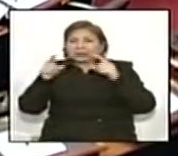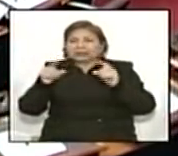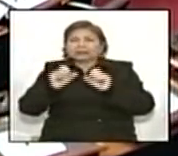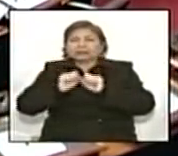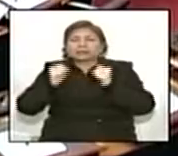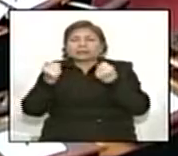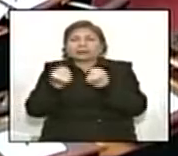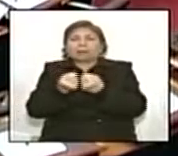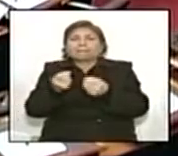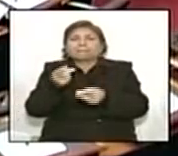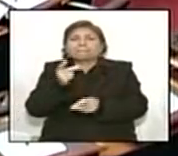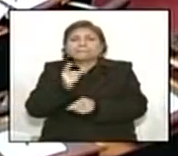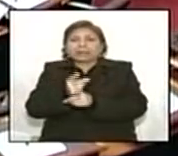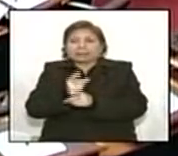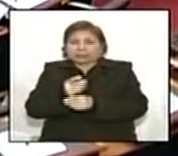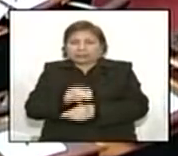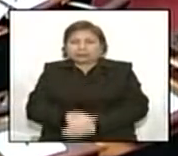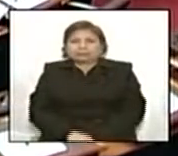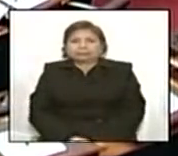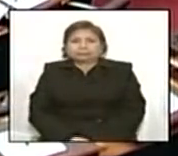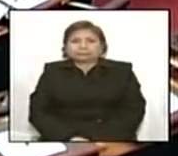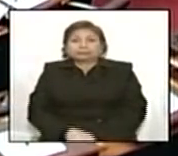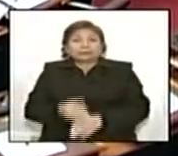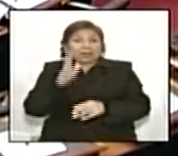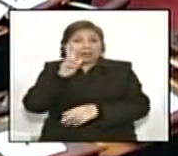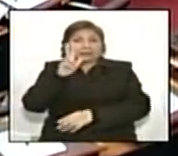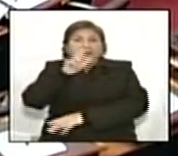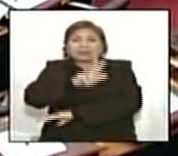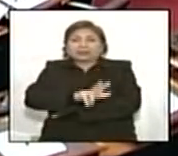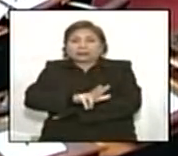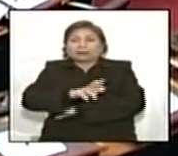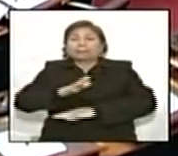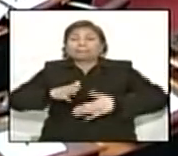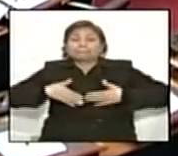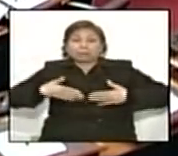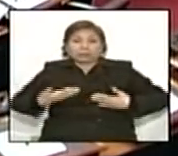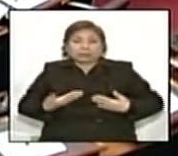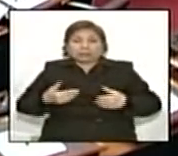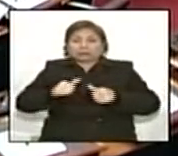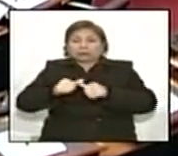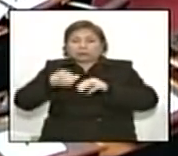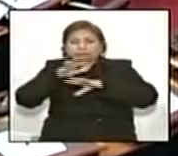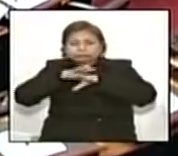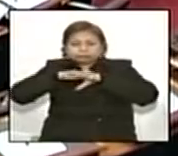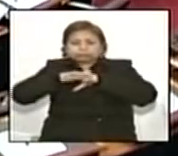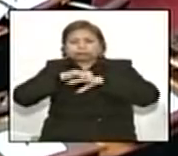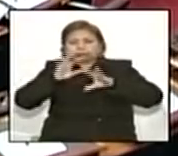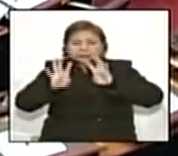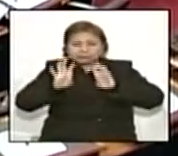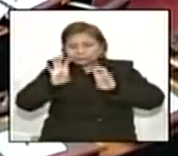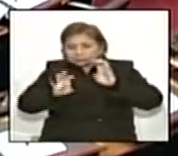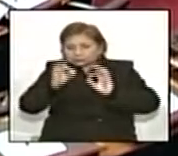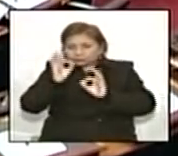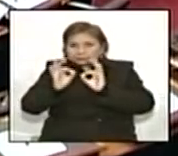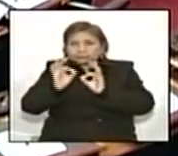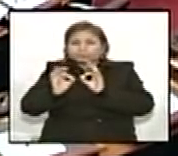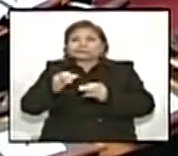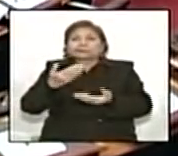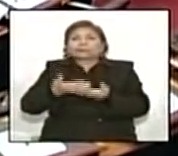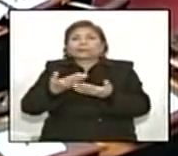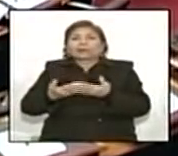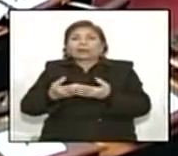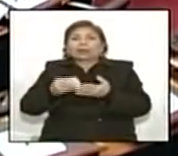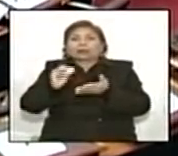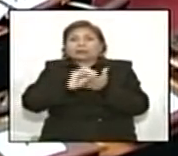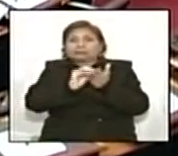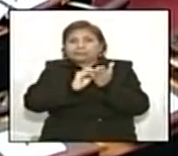congresista que no tenía las mejores credenciales, como era el finado congresista Mamani. Exactamente. ¿No?